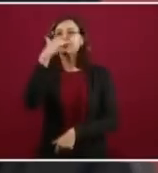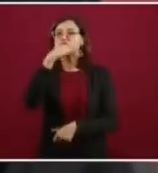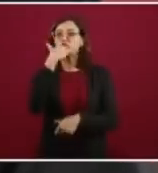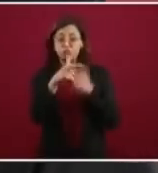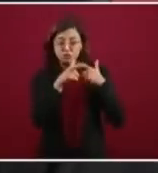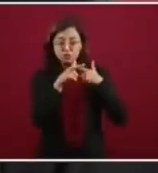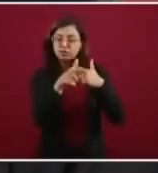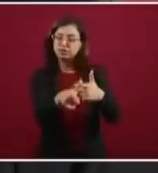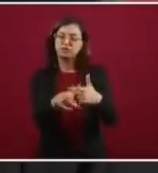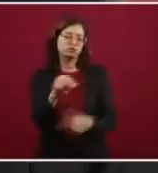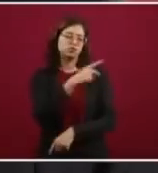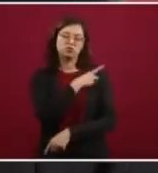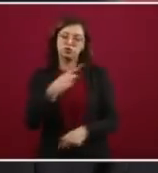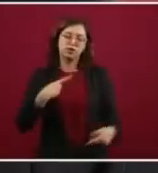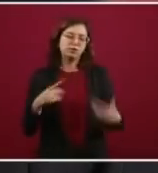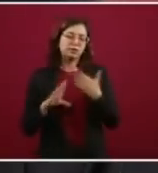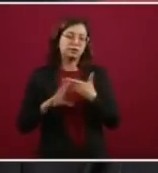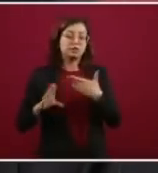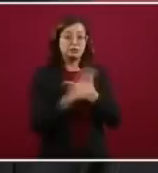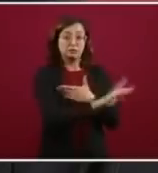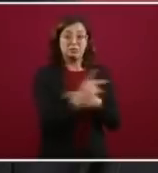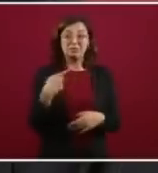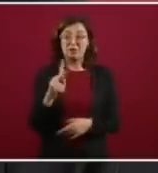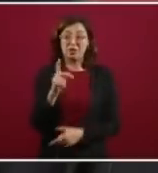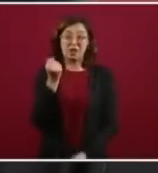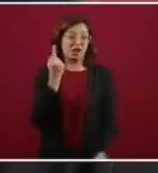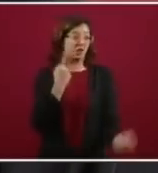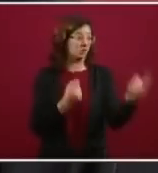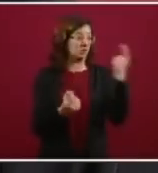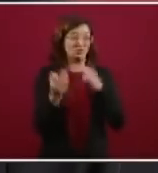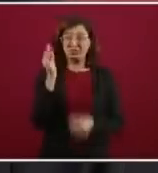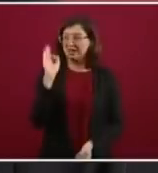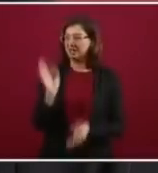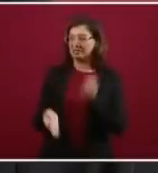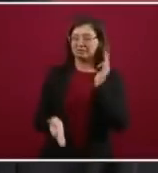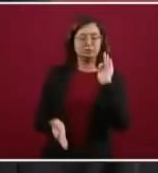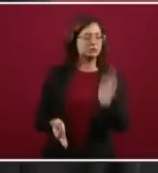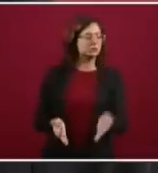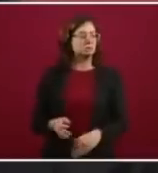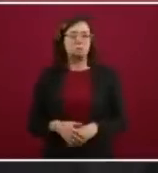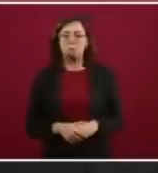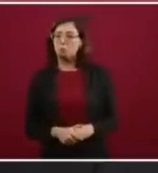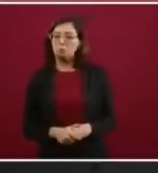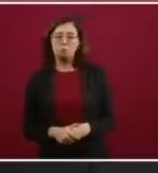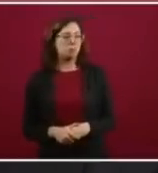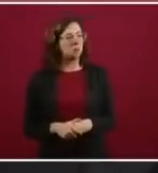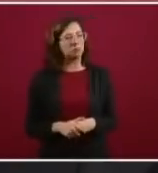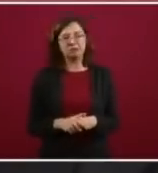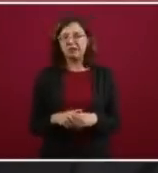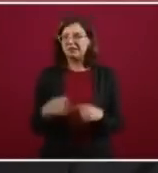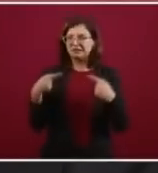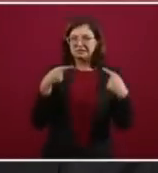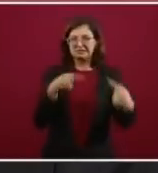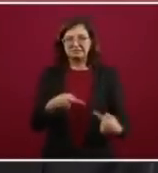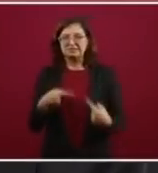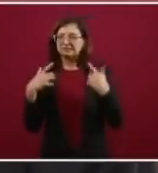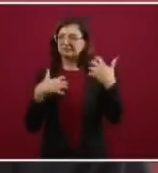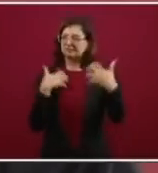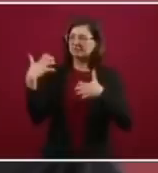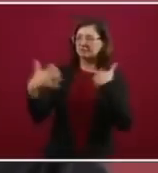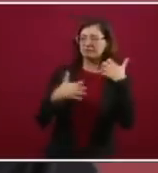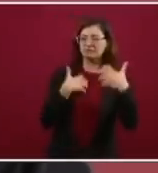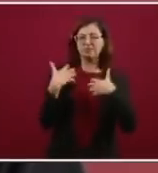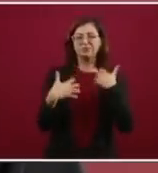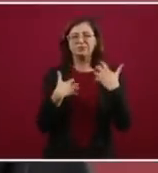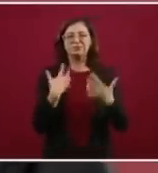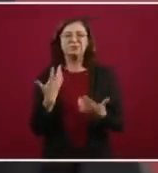Claro, no es fácil de aceptar, hay presiones, hay resistencias, pero